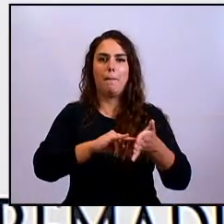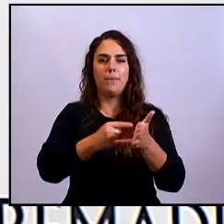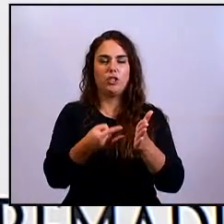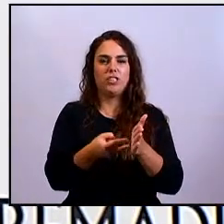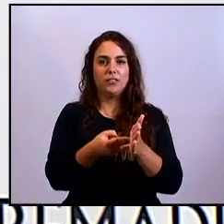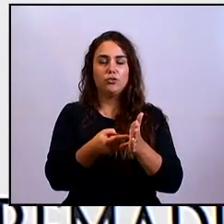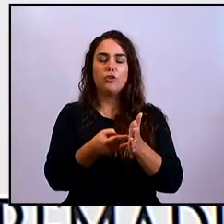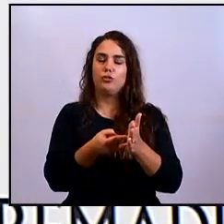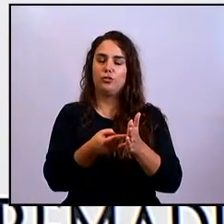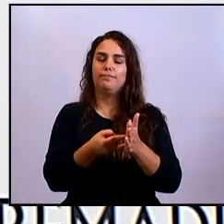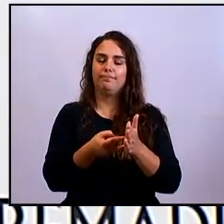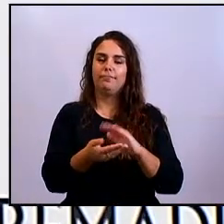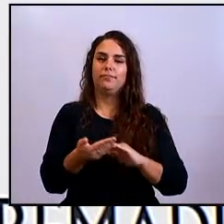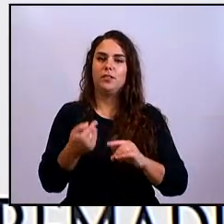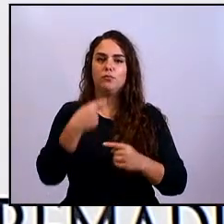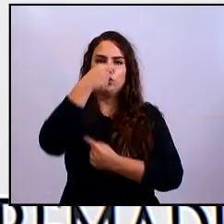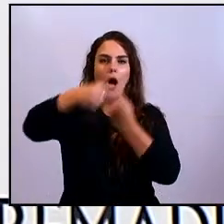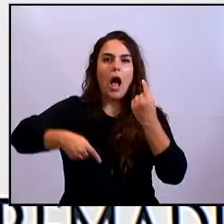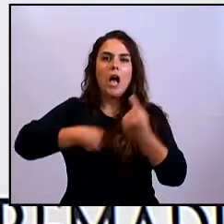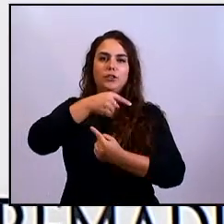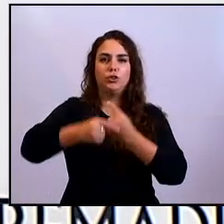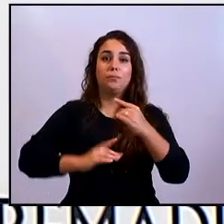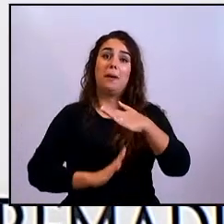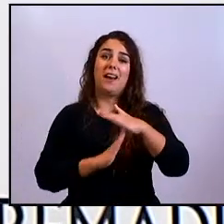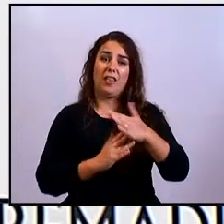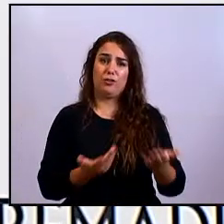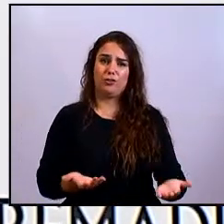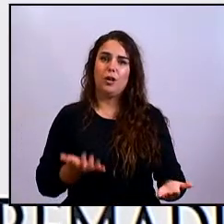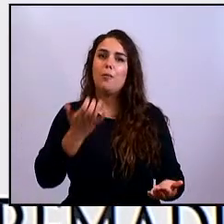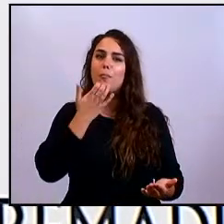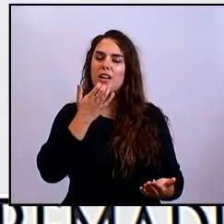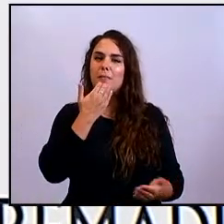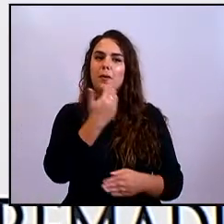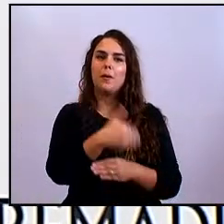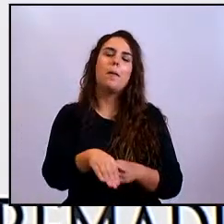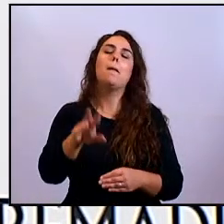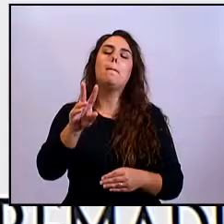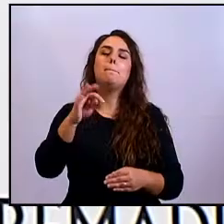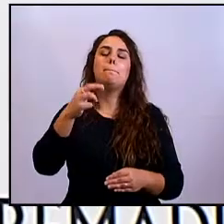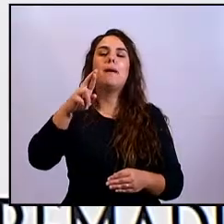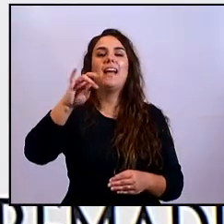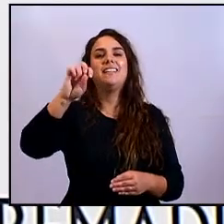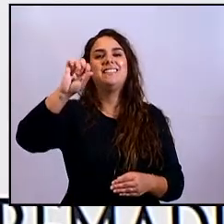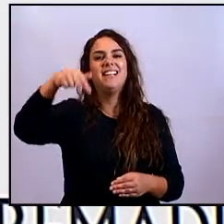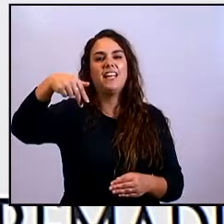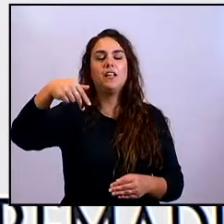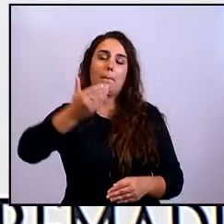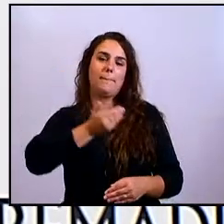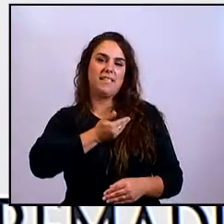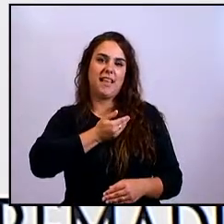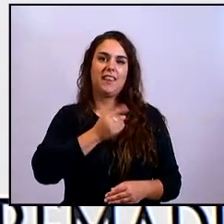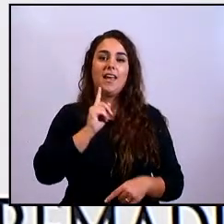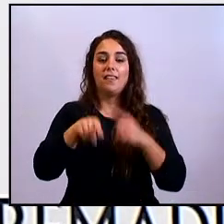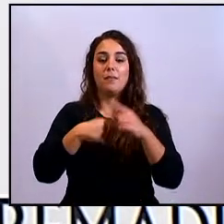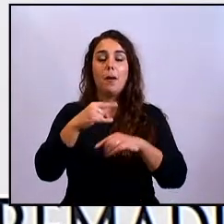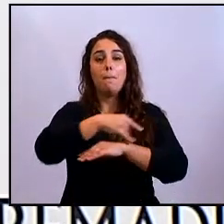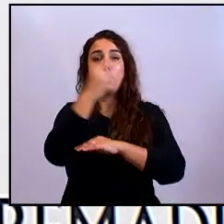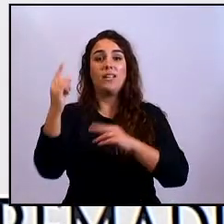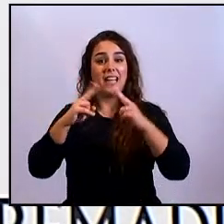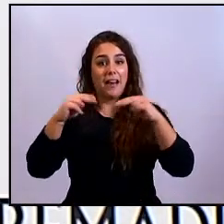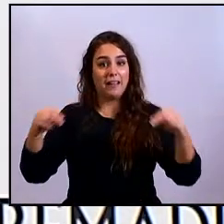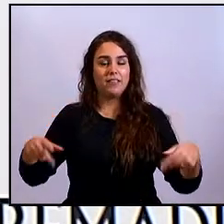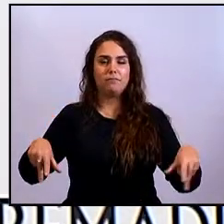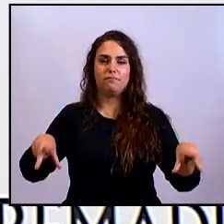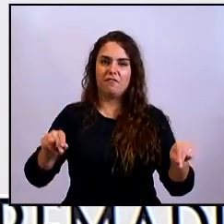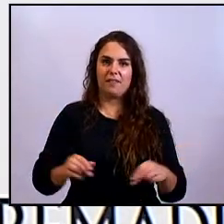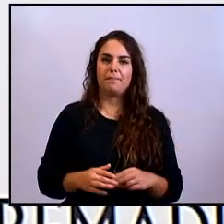llevan estancados muchos años. Estamos hablando de la avenida Martín Palomino de Plasencia, la finalización del puente de Alcántara,